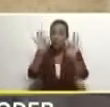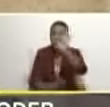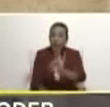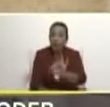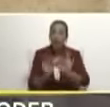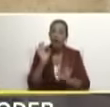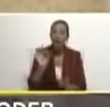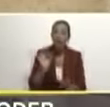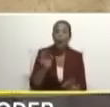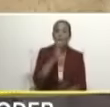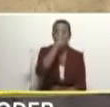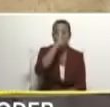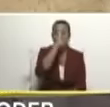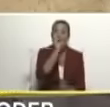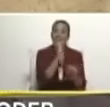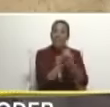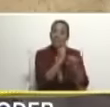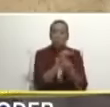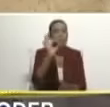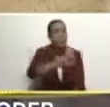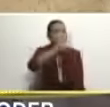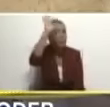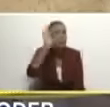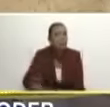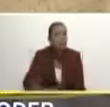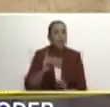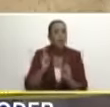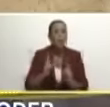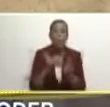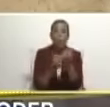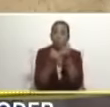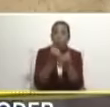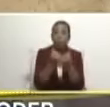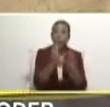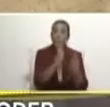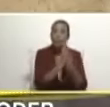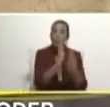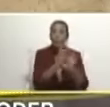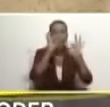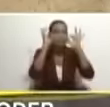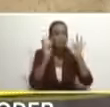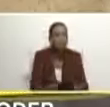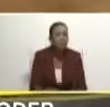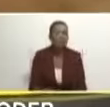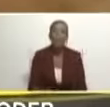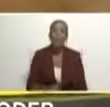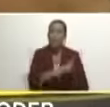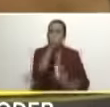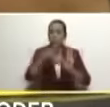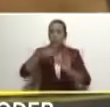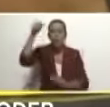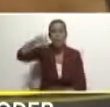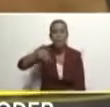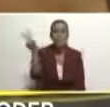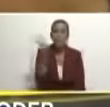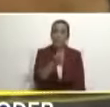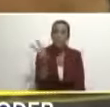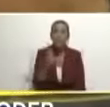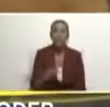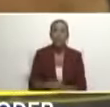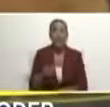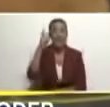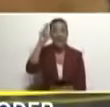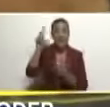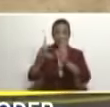en bancarización 100%, comercio digital 100% en Venezuela. Y esta